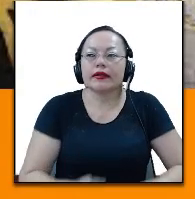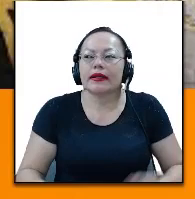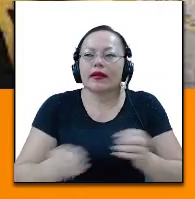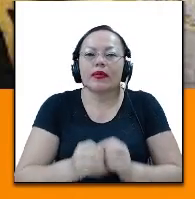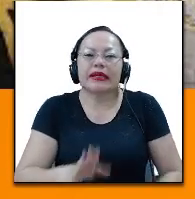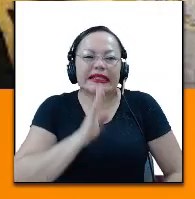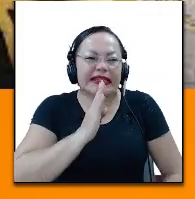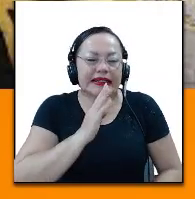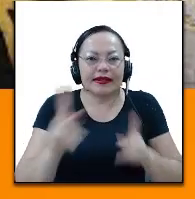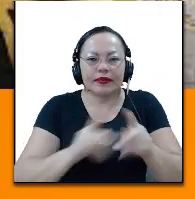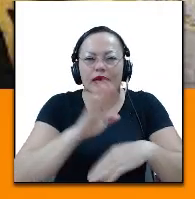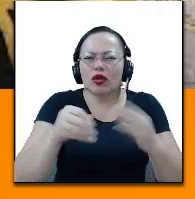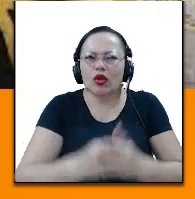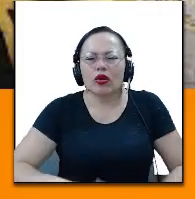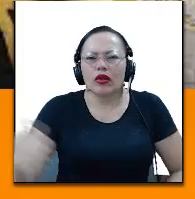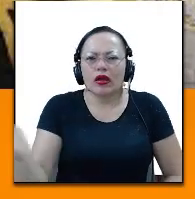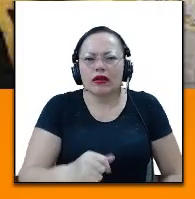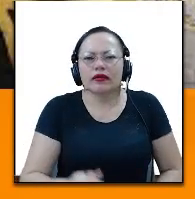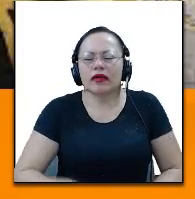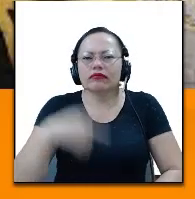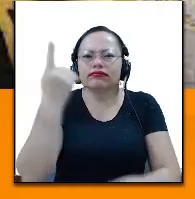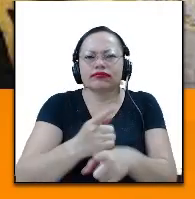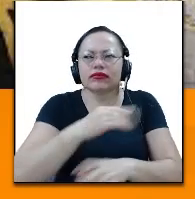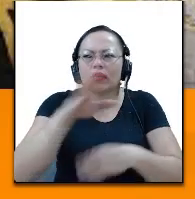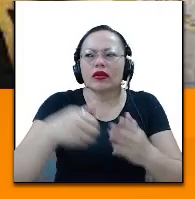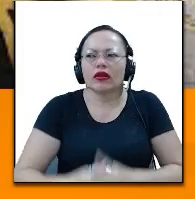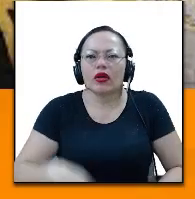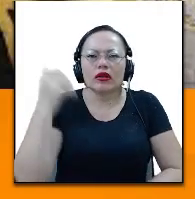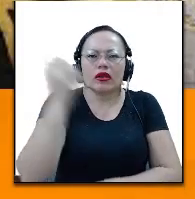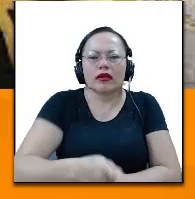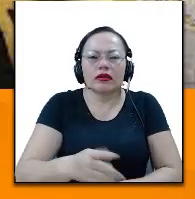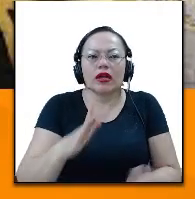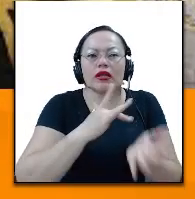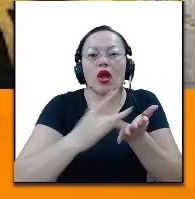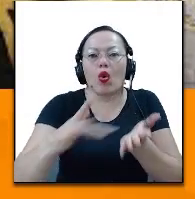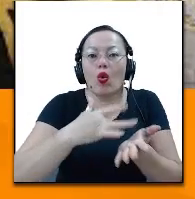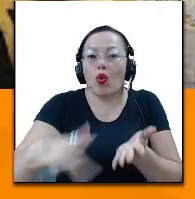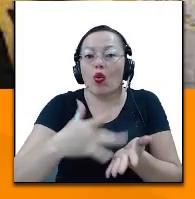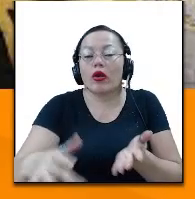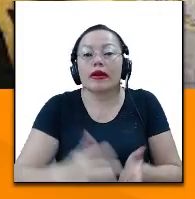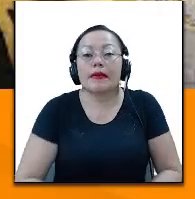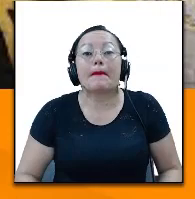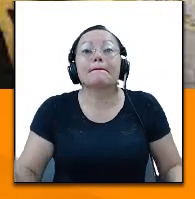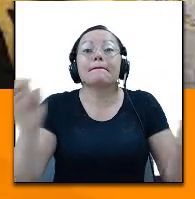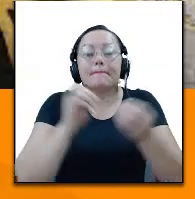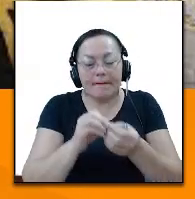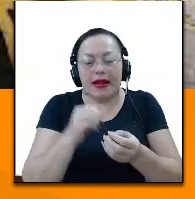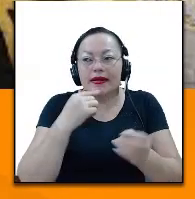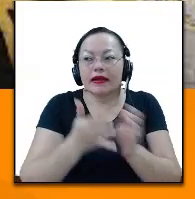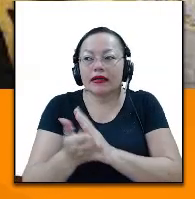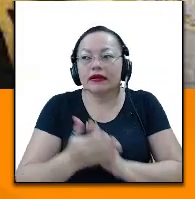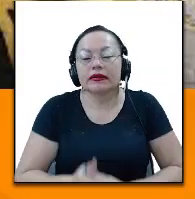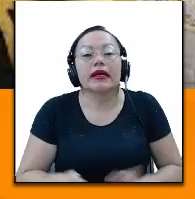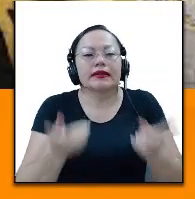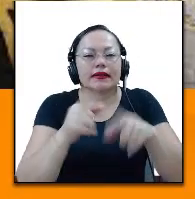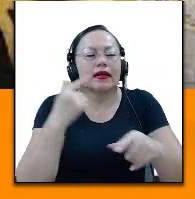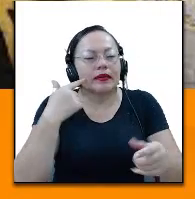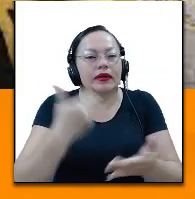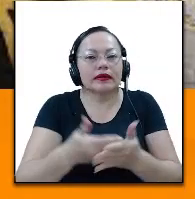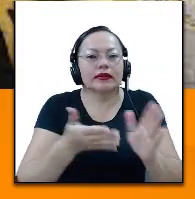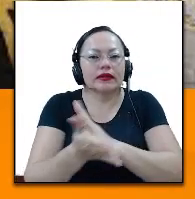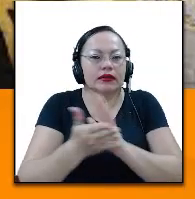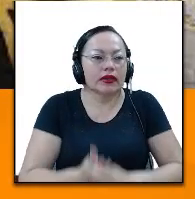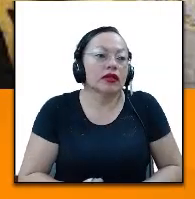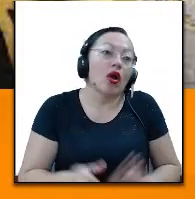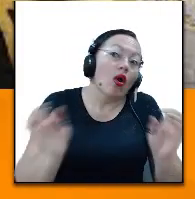aquellos desplazamientos que deban efectuarse por orden de urgencia y o por circunstancias de caso